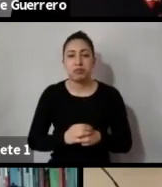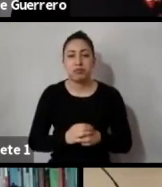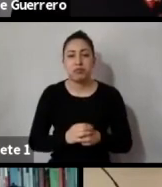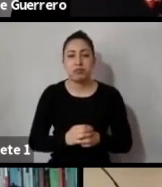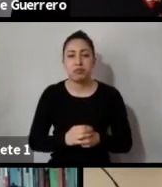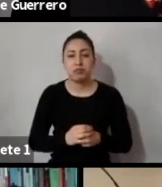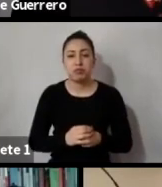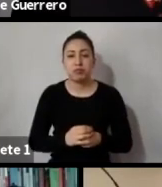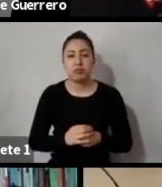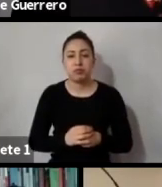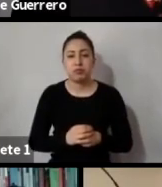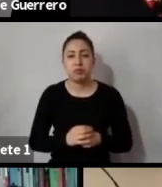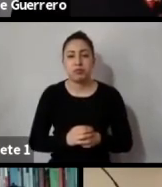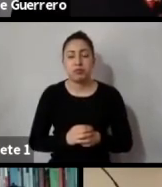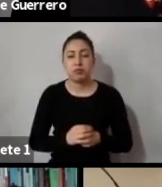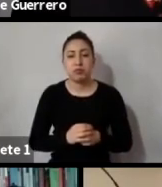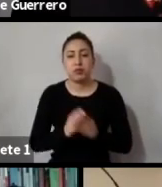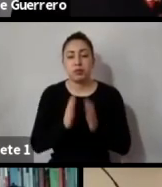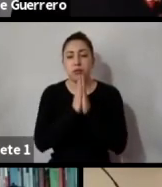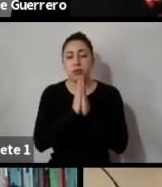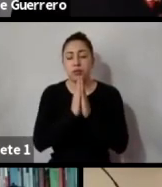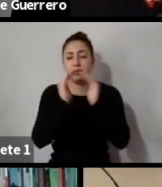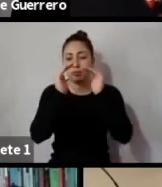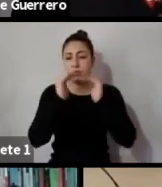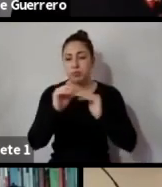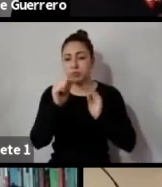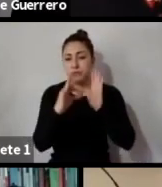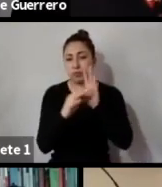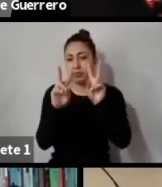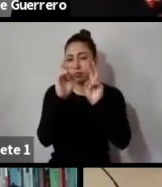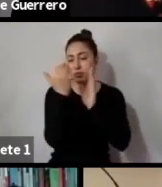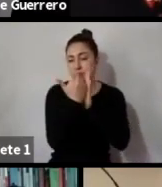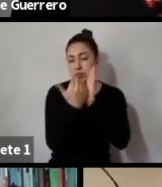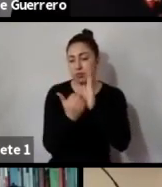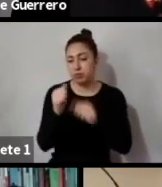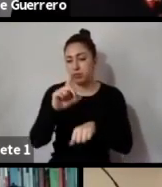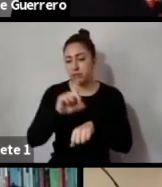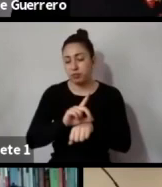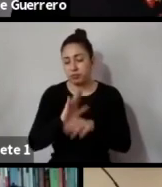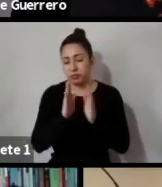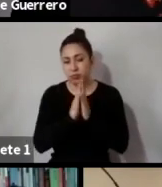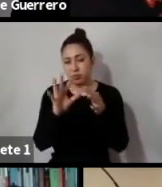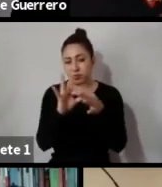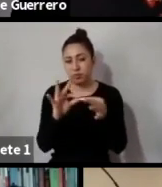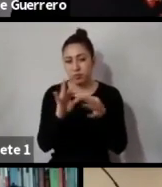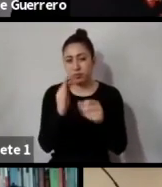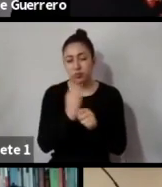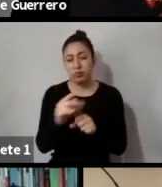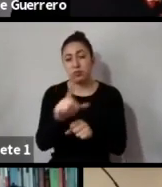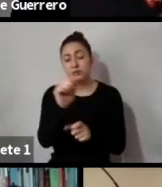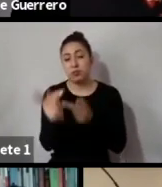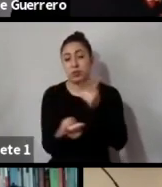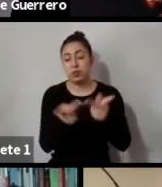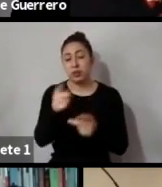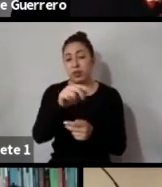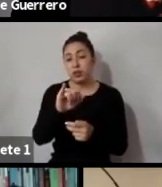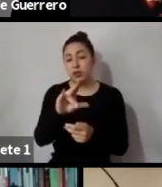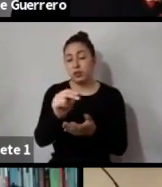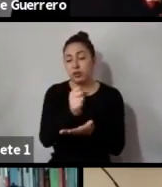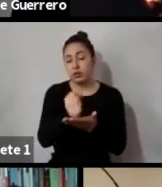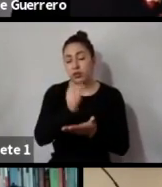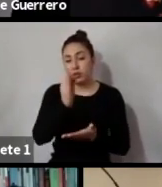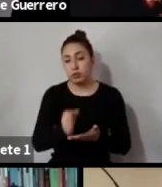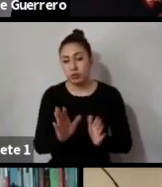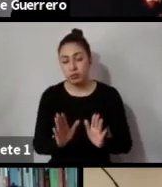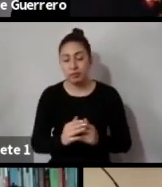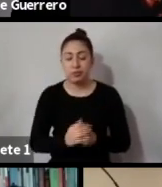secretario. Sería tan amable de continuar con el orden del día, el siguiente punto en el orden del día, y de igual manera ponerlo a consideración de las y los